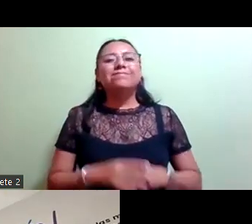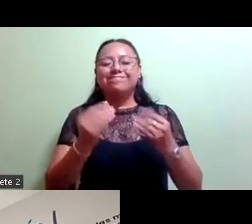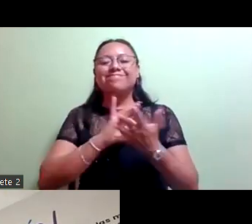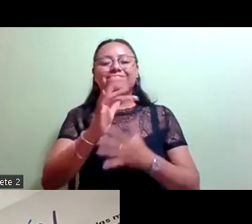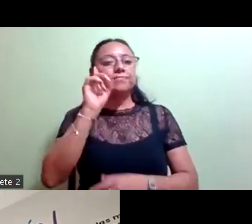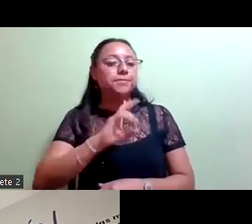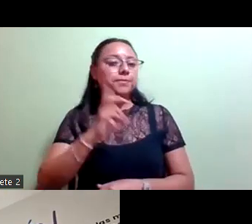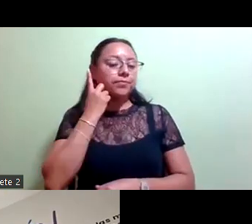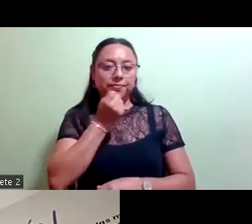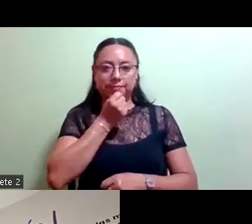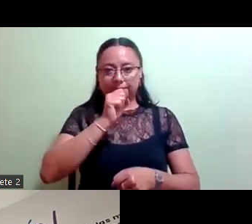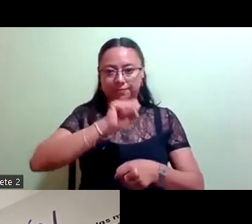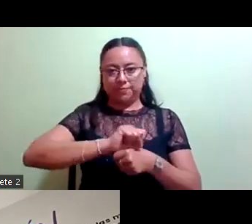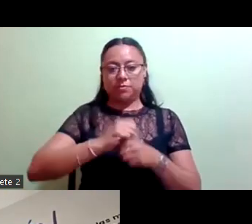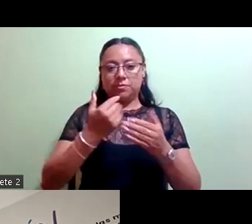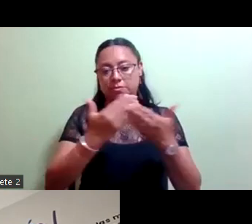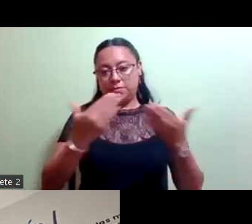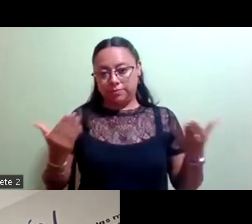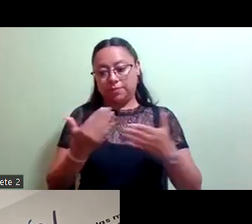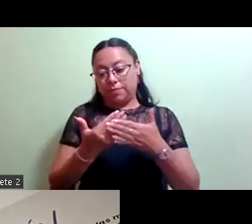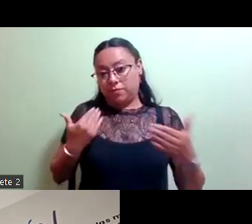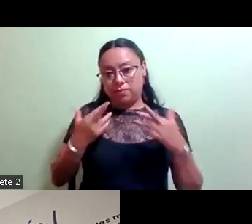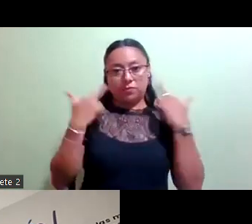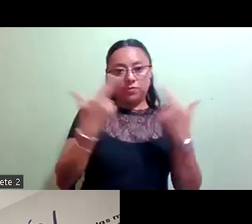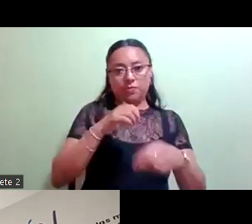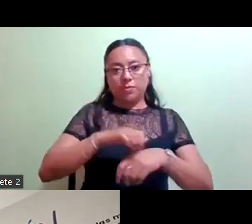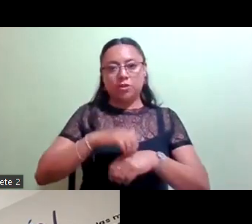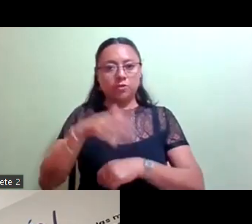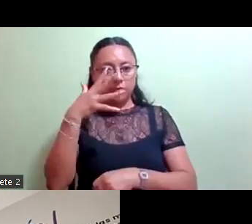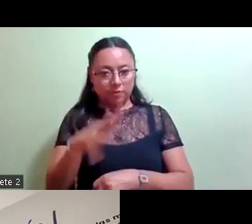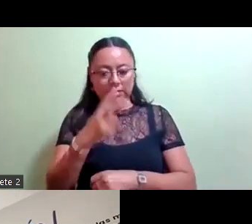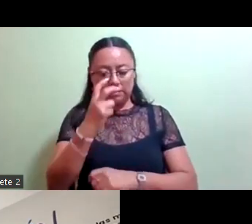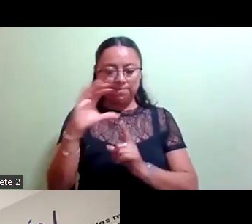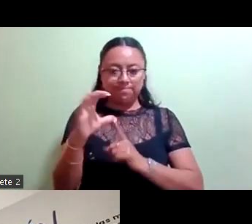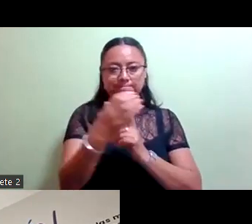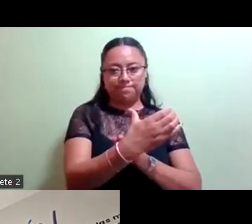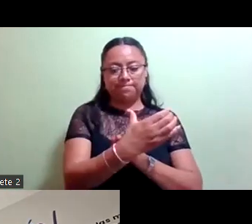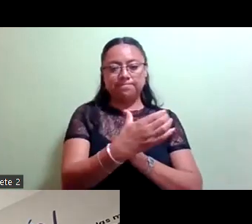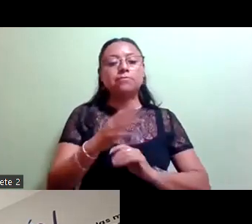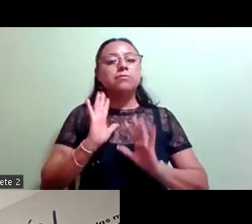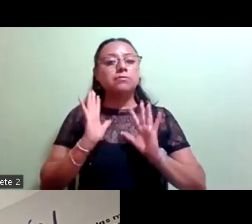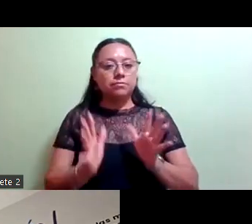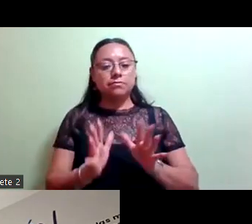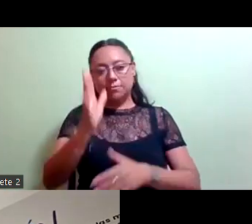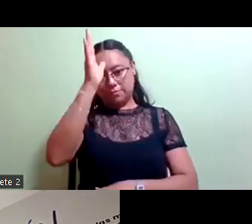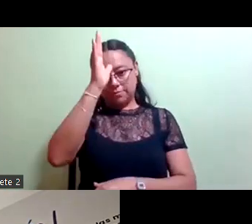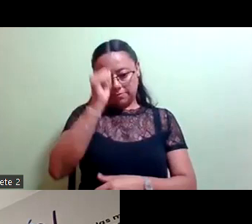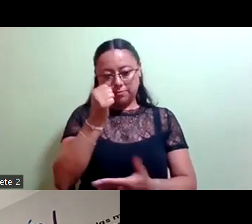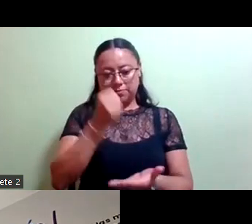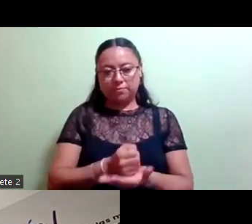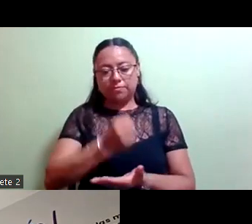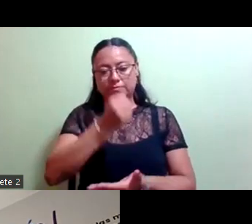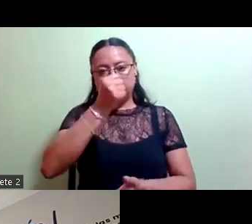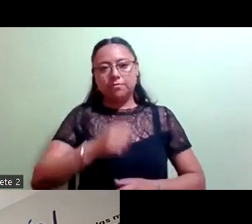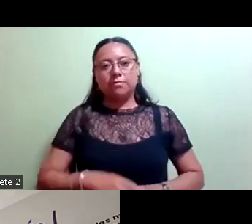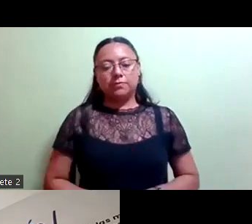secretaria. Toda vez que en la décima sesión ordinaria de esta comisión se aprobó el acuerdo por el que se